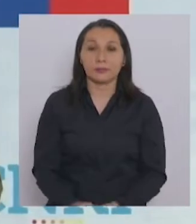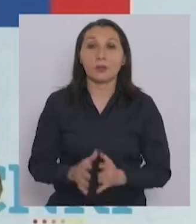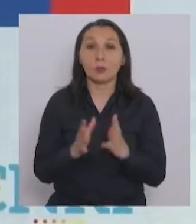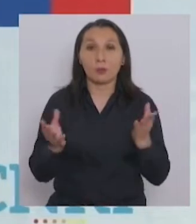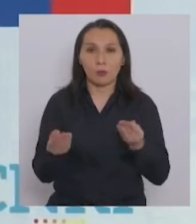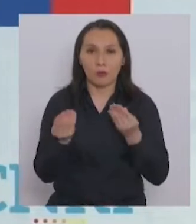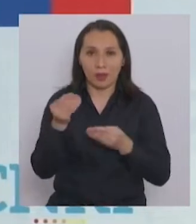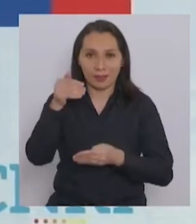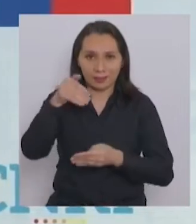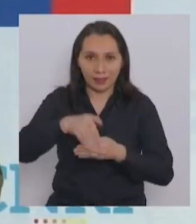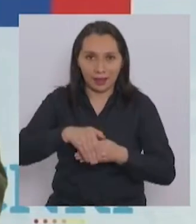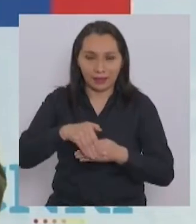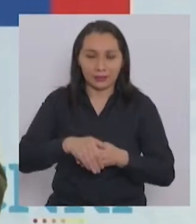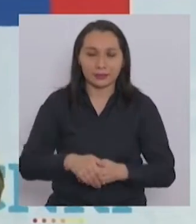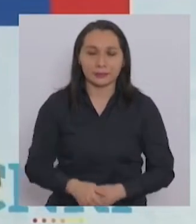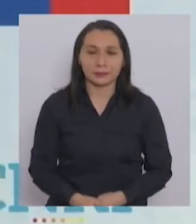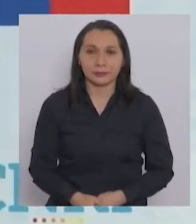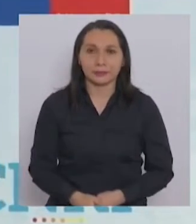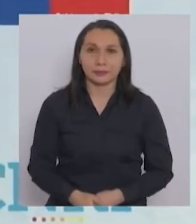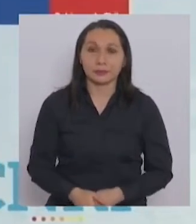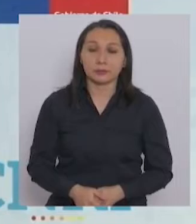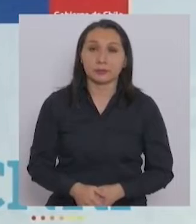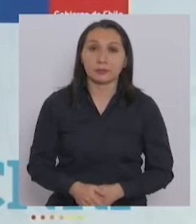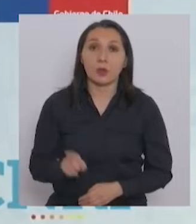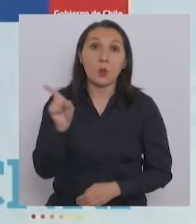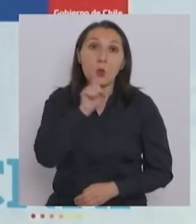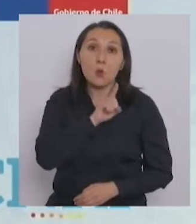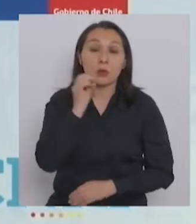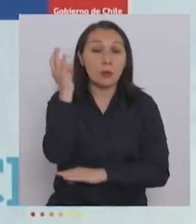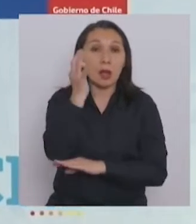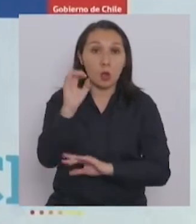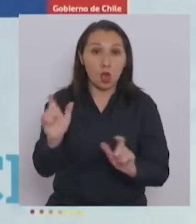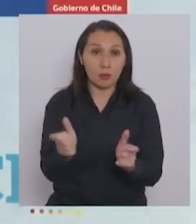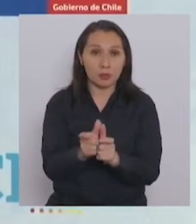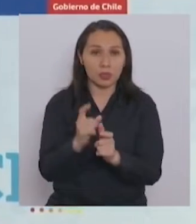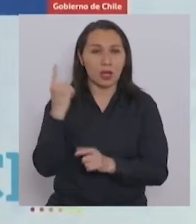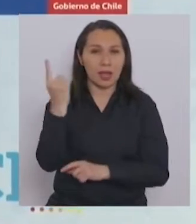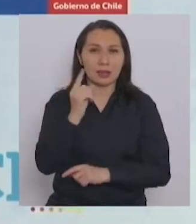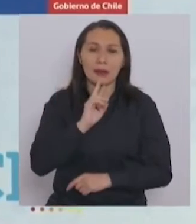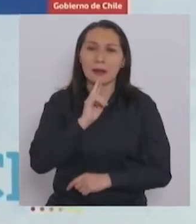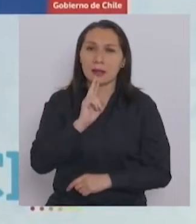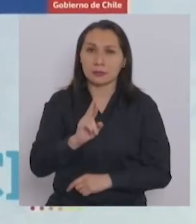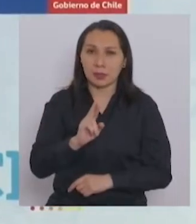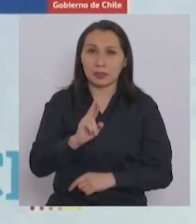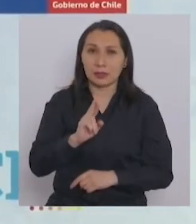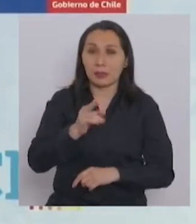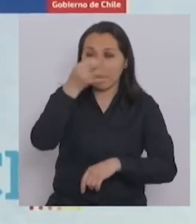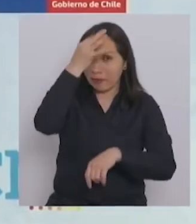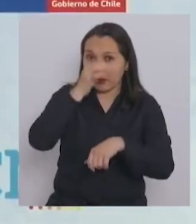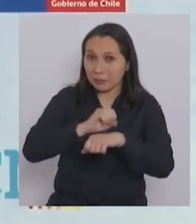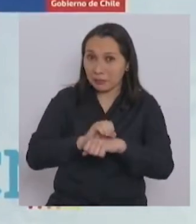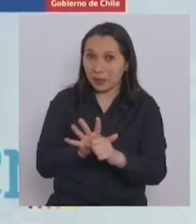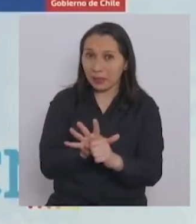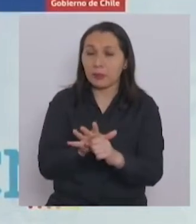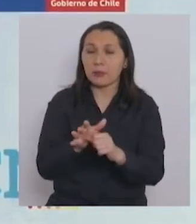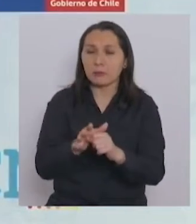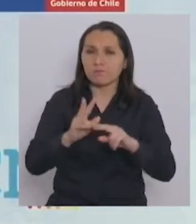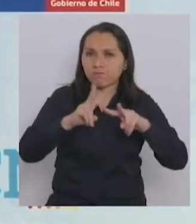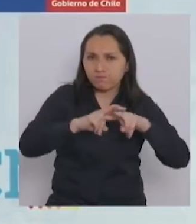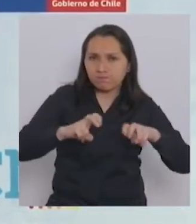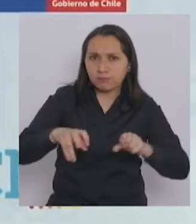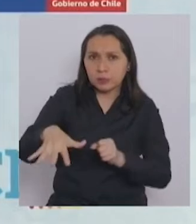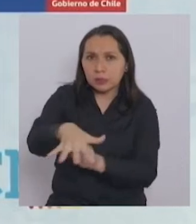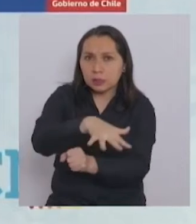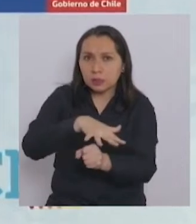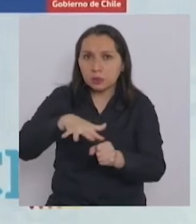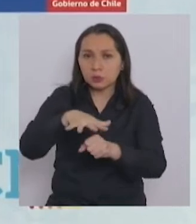Muy buenas tardes. En la última reunión de la Comisión Nacional de Respuesta para la Pandemia se realizó un análisis de la